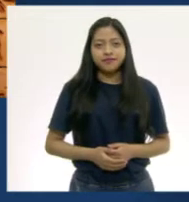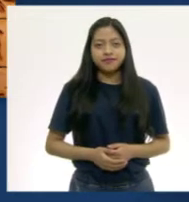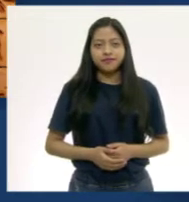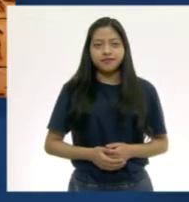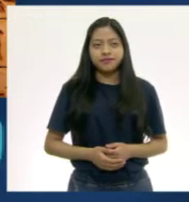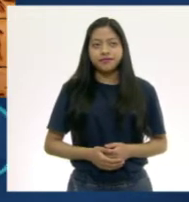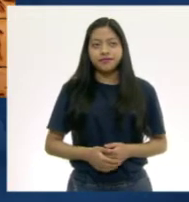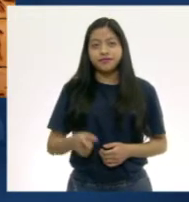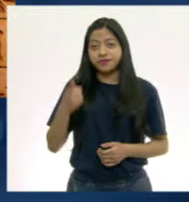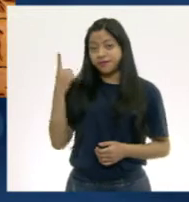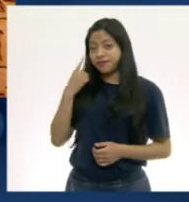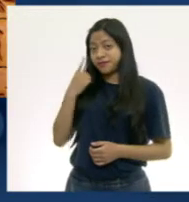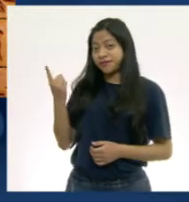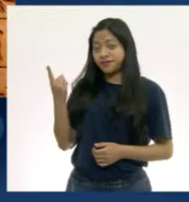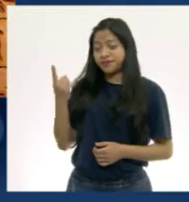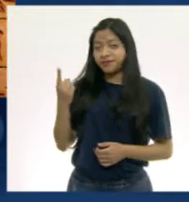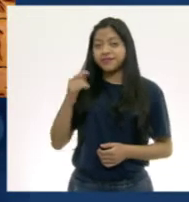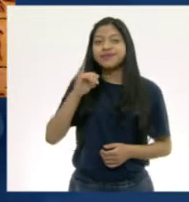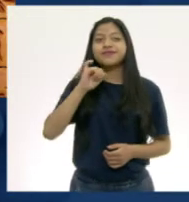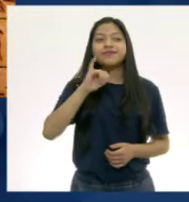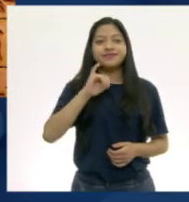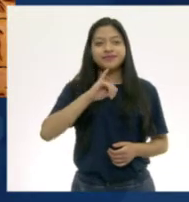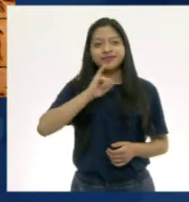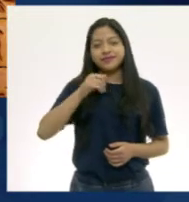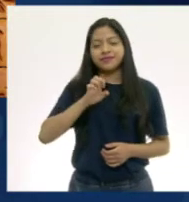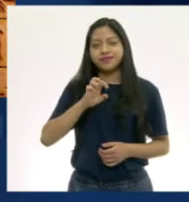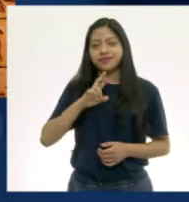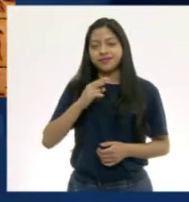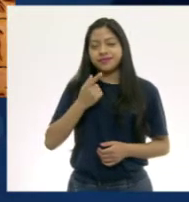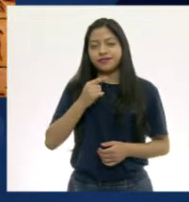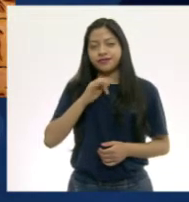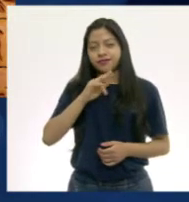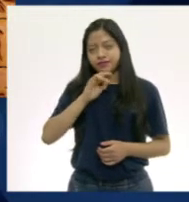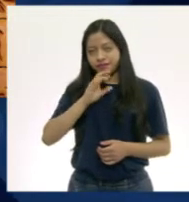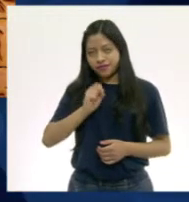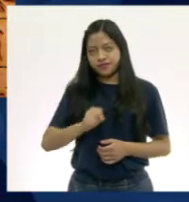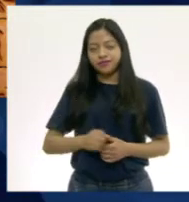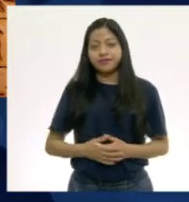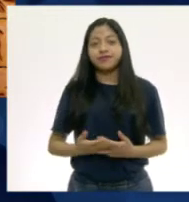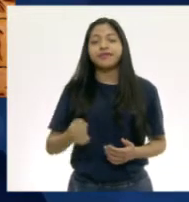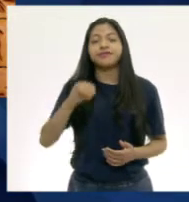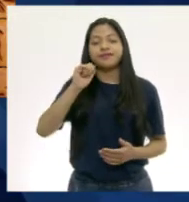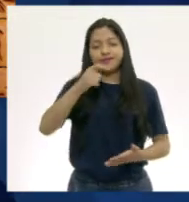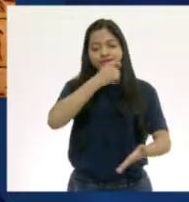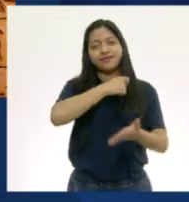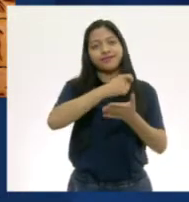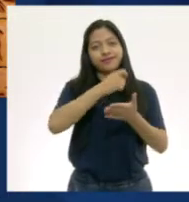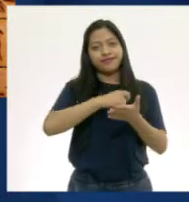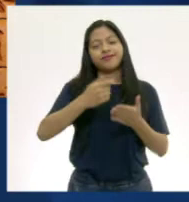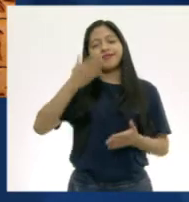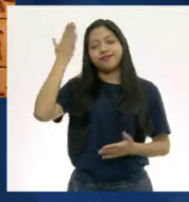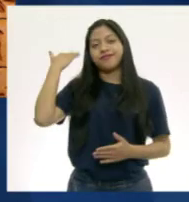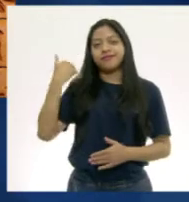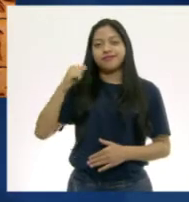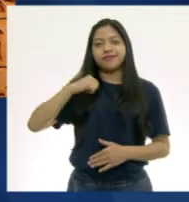¿Esa la ubicas? Sí, son unos jeroglíficos. Exacto. La escritura jeroglífica de los